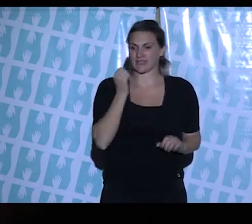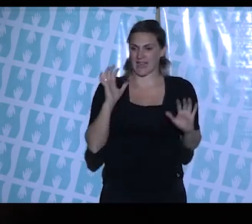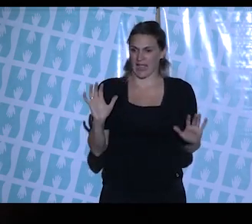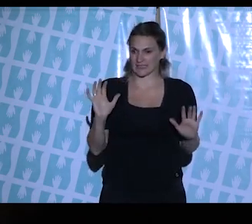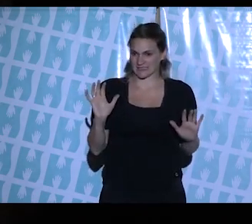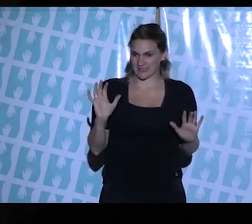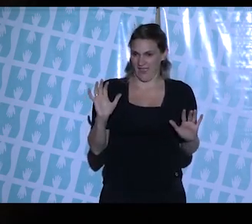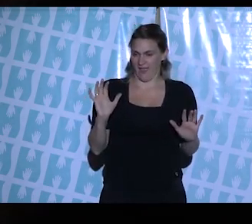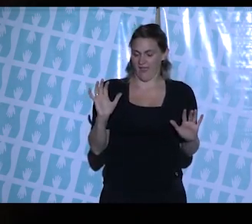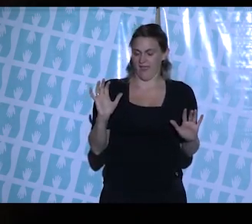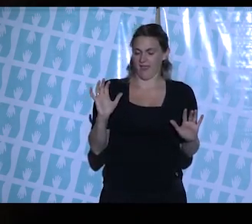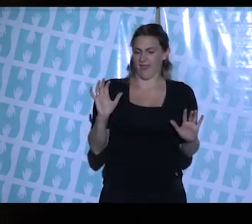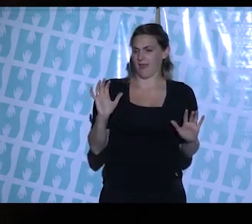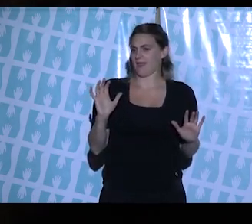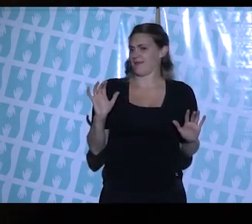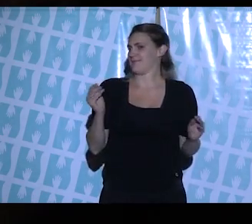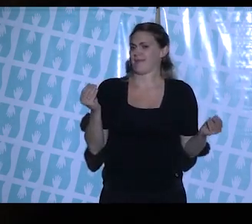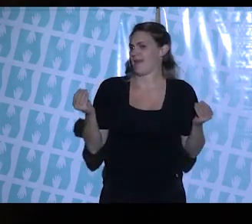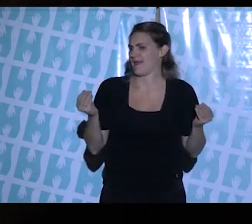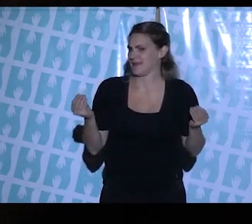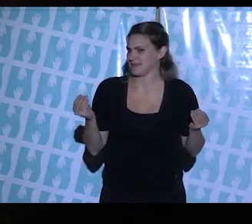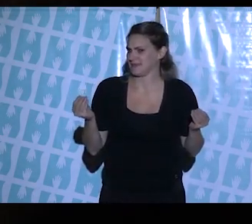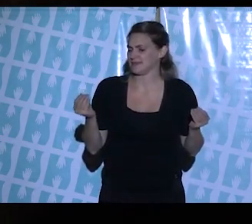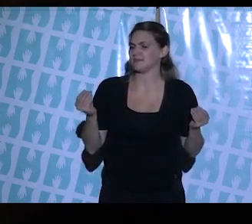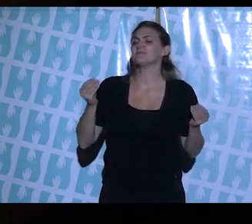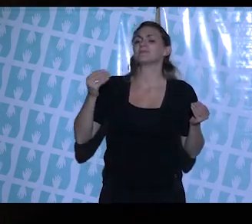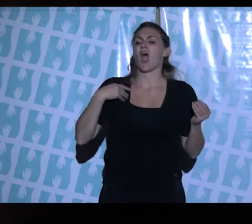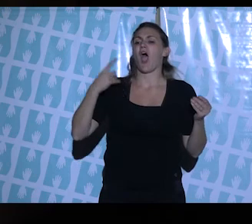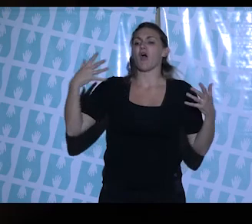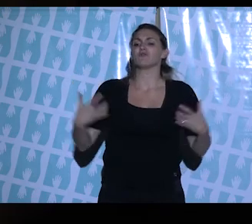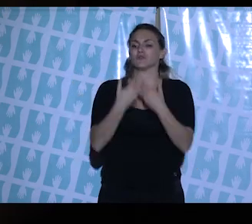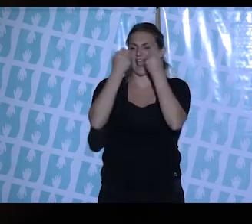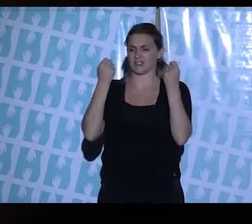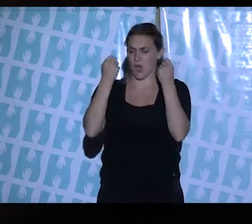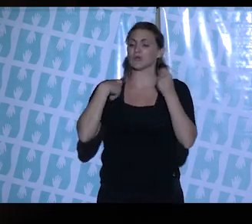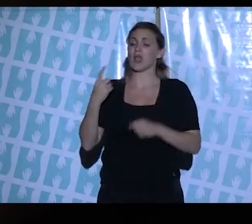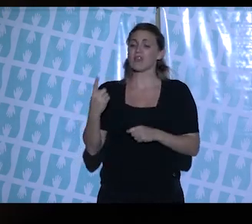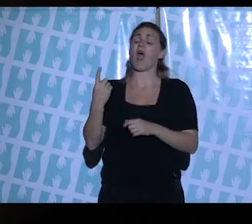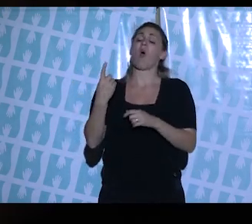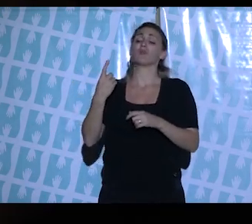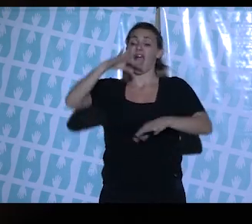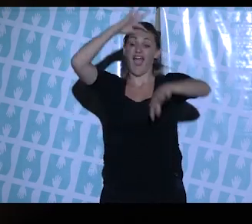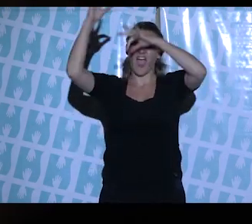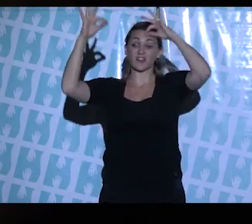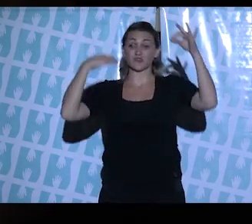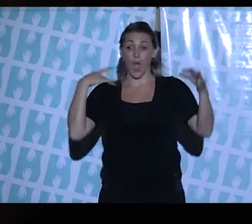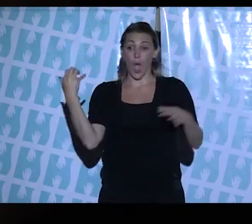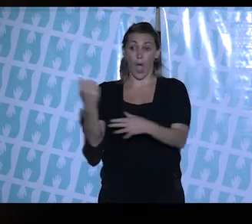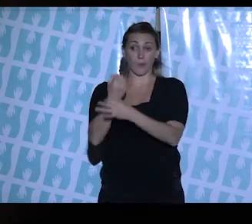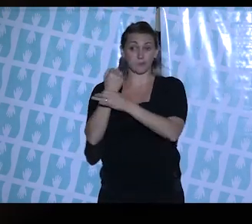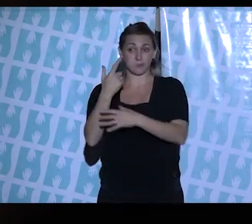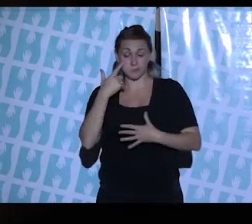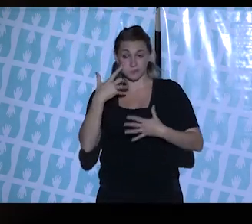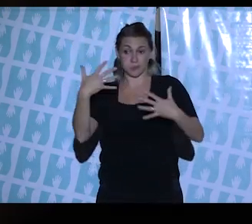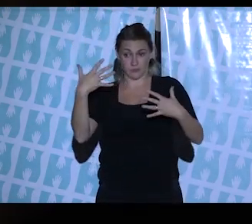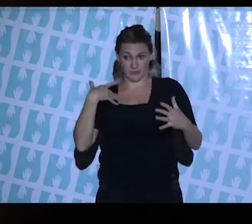acción, estoy usando, es la Fundación Michael J. Fox, que es un actor. La Fundación Michael J. Fox